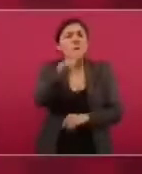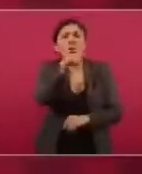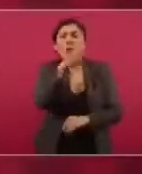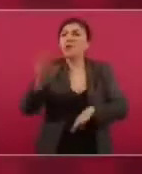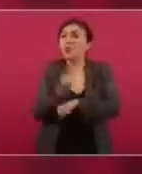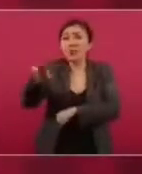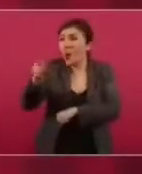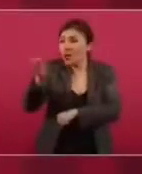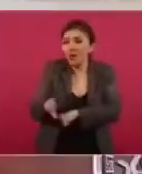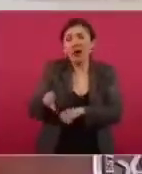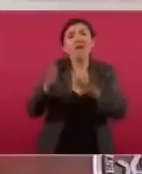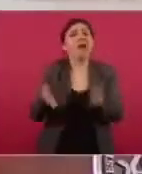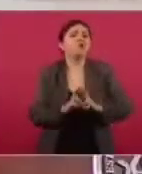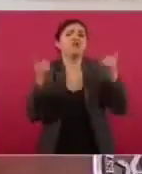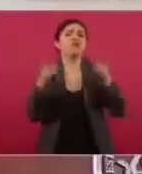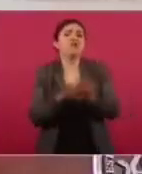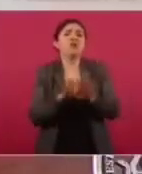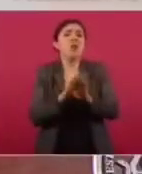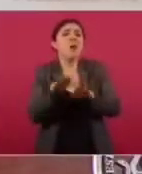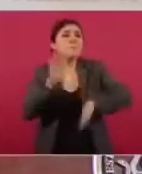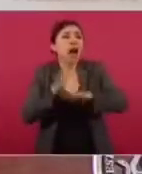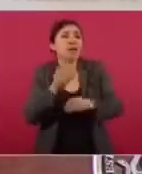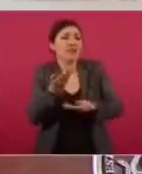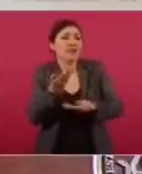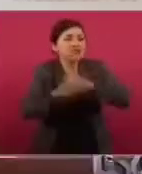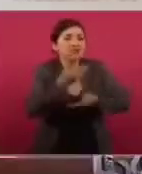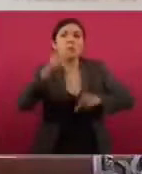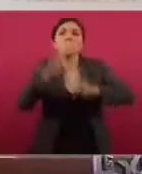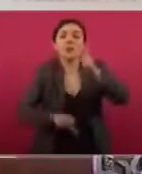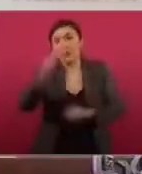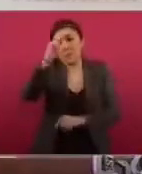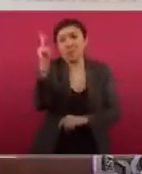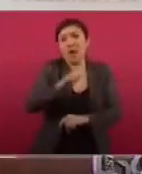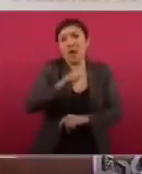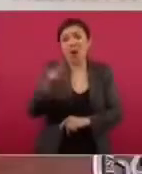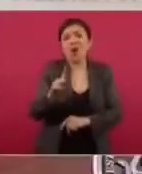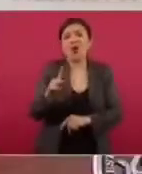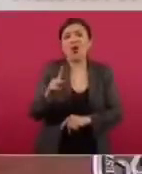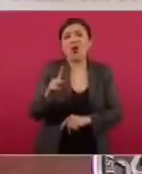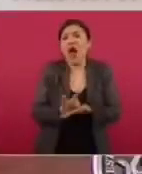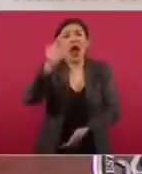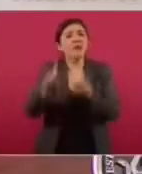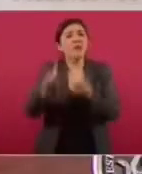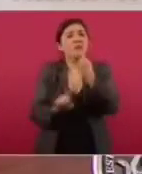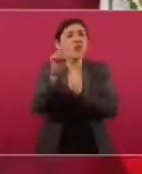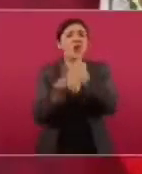a romper las negociaciones y se nos va a venir una devaluación y una grave